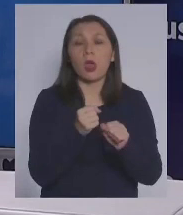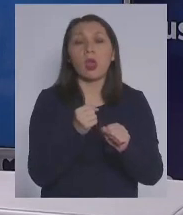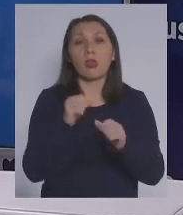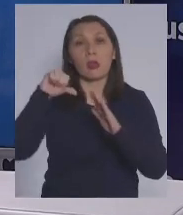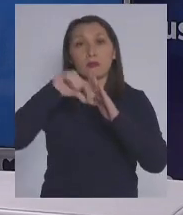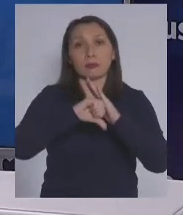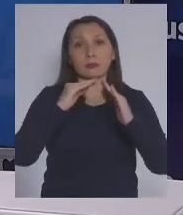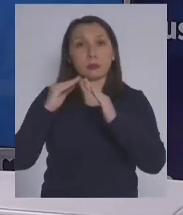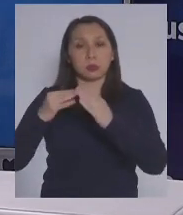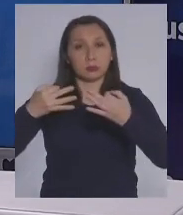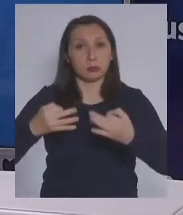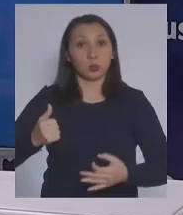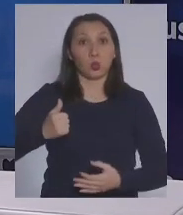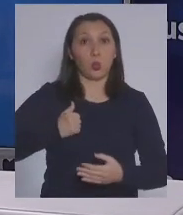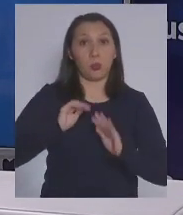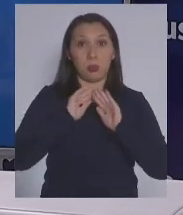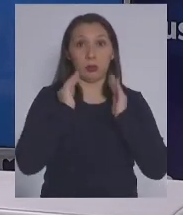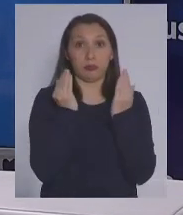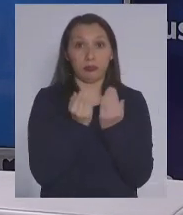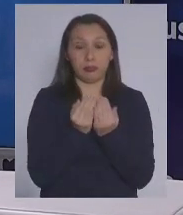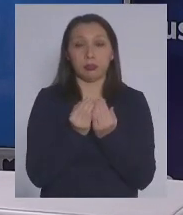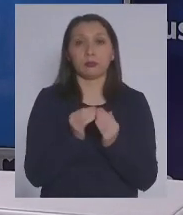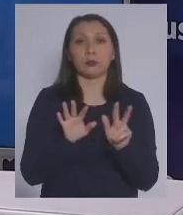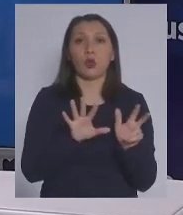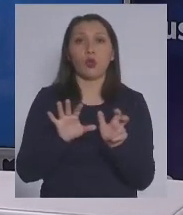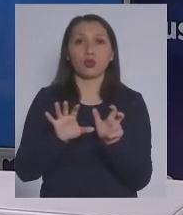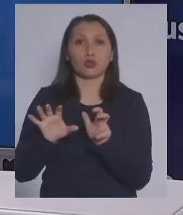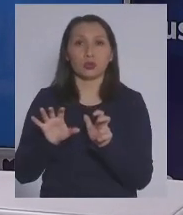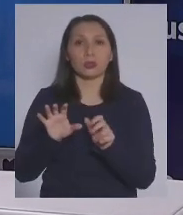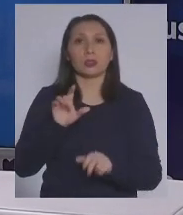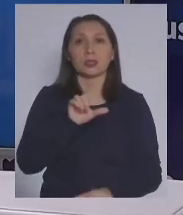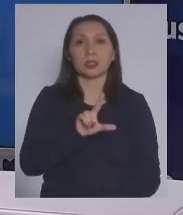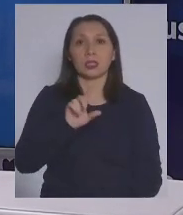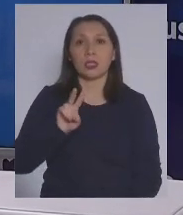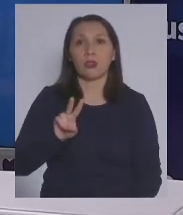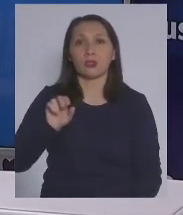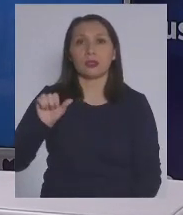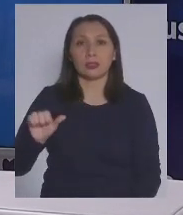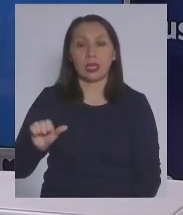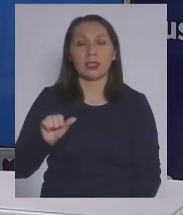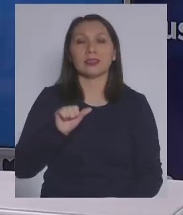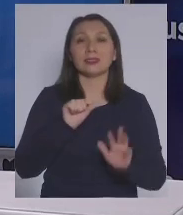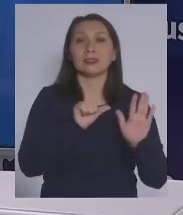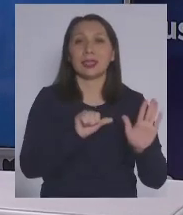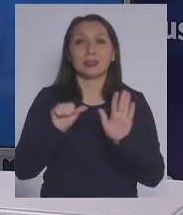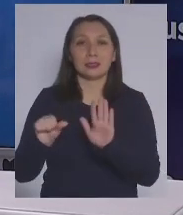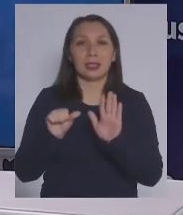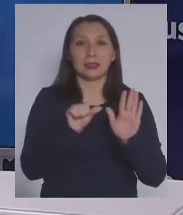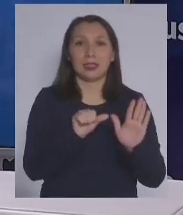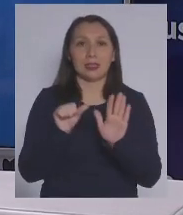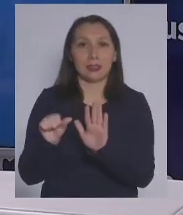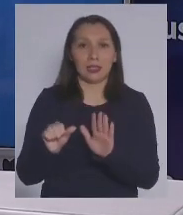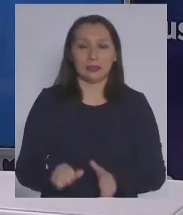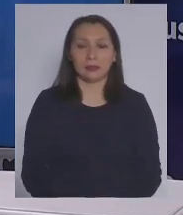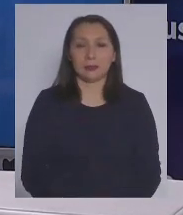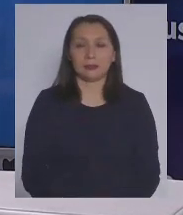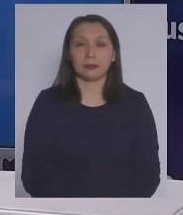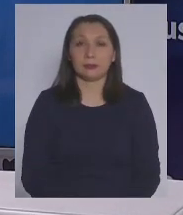una cuarentena de forma efectiva es el 807 266 66